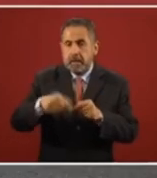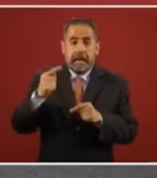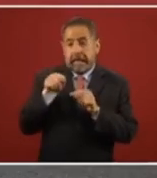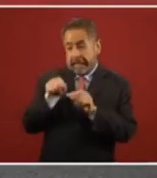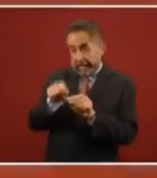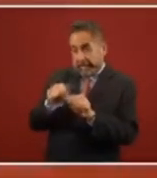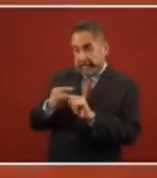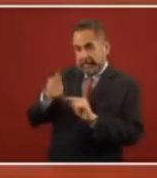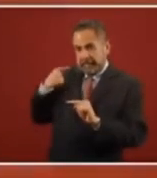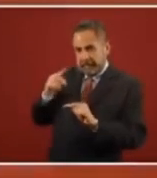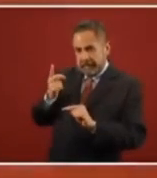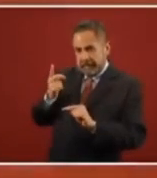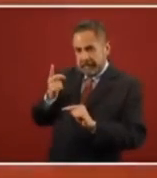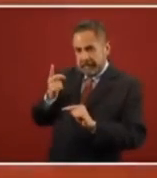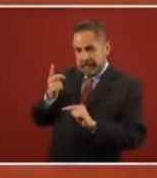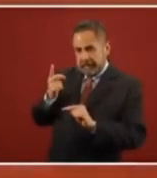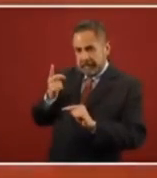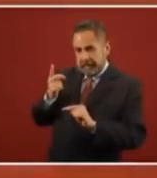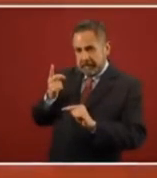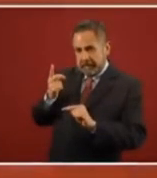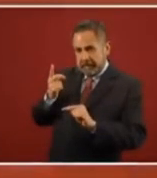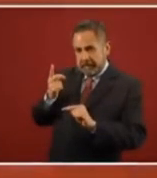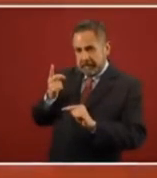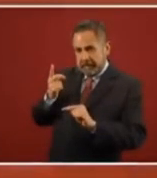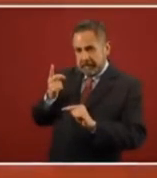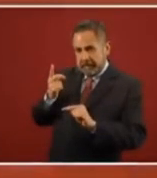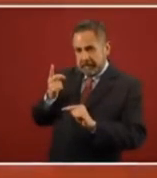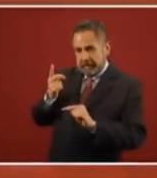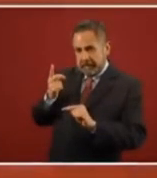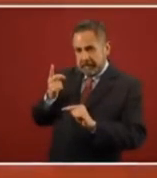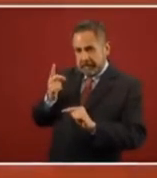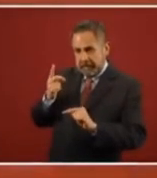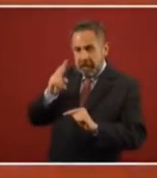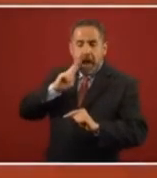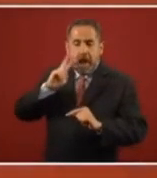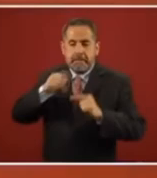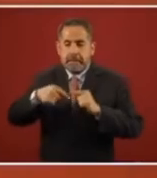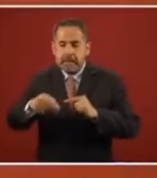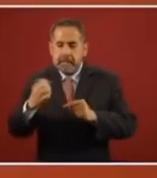escribir en el agua cárter sí señor